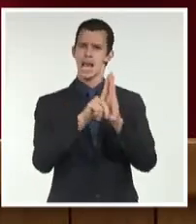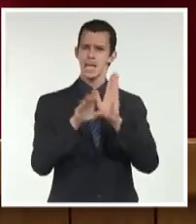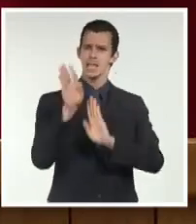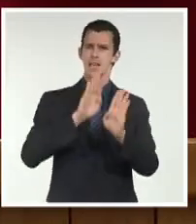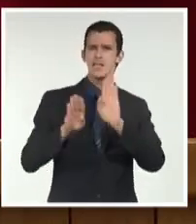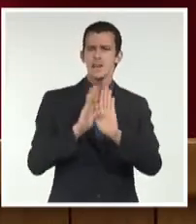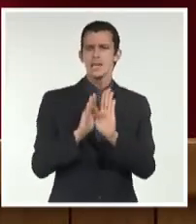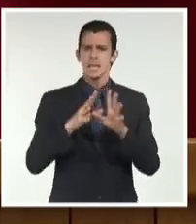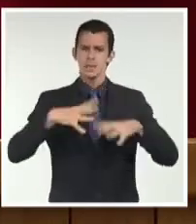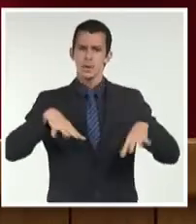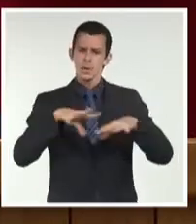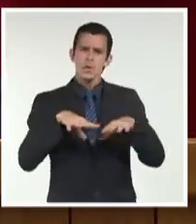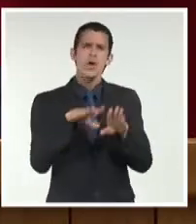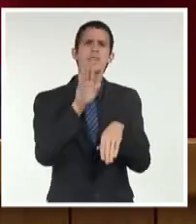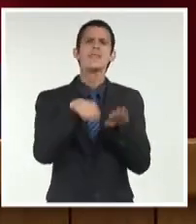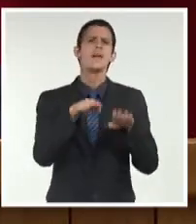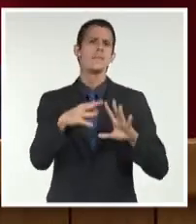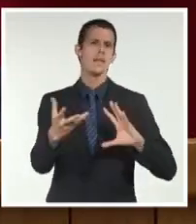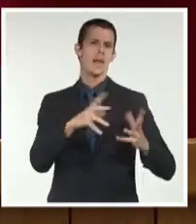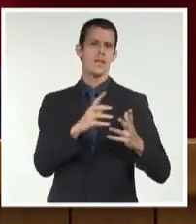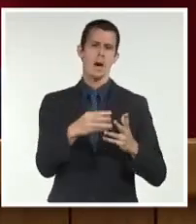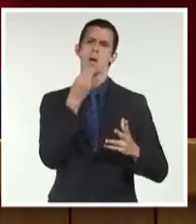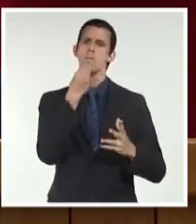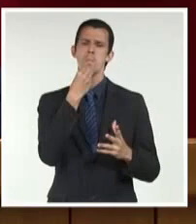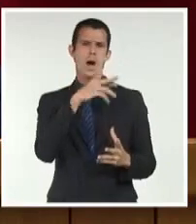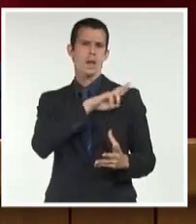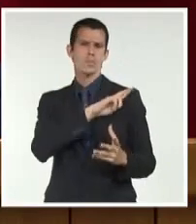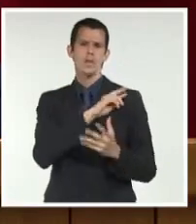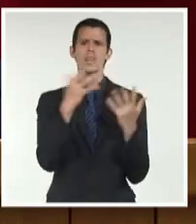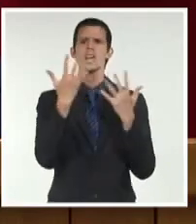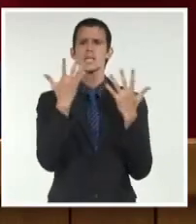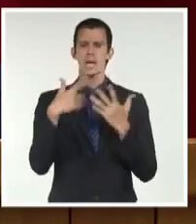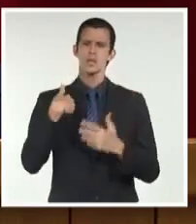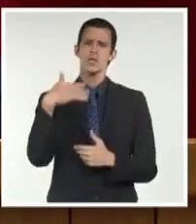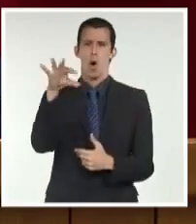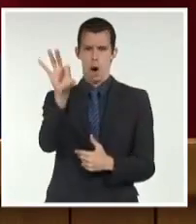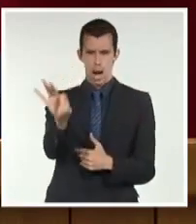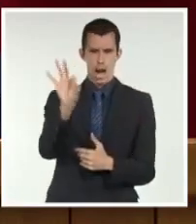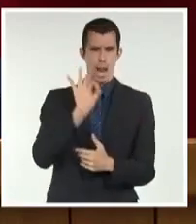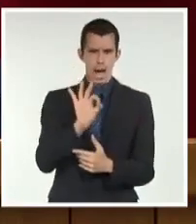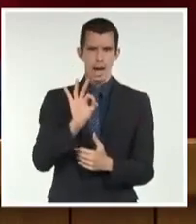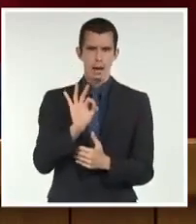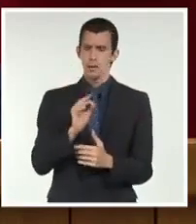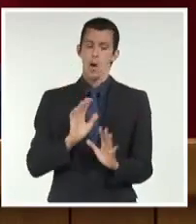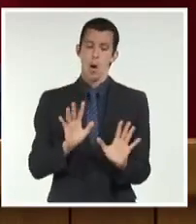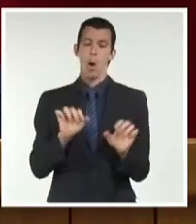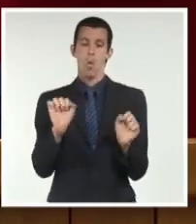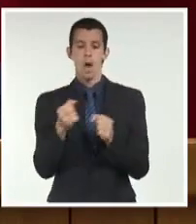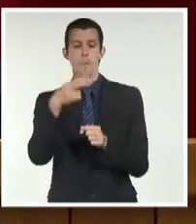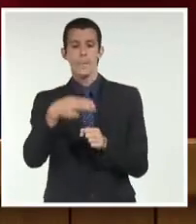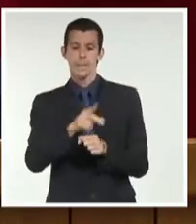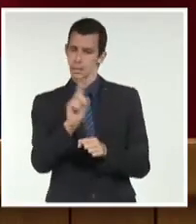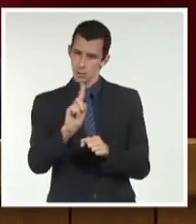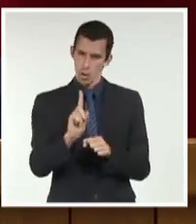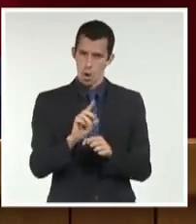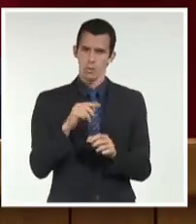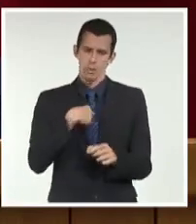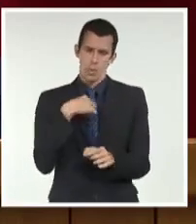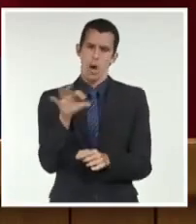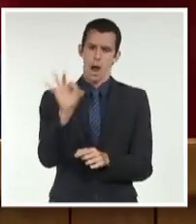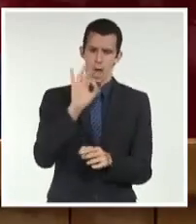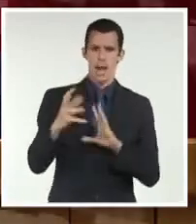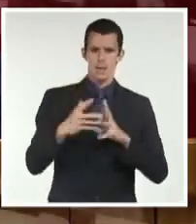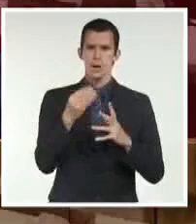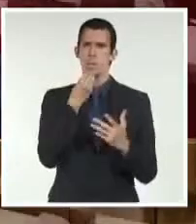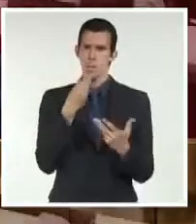en los límites de la ley, el ejercicio de la responsabilidad parental a favor de terceros, para determinar de común